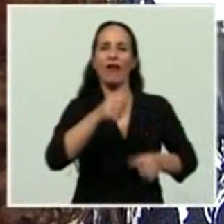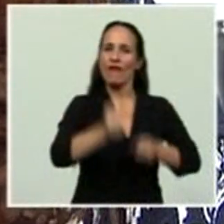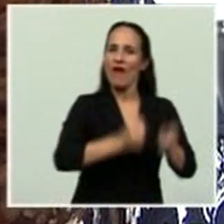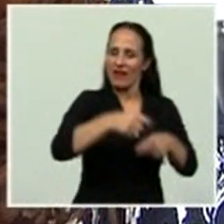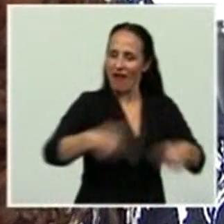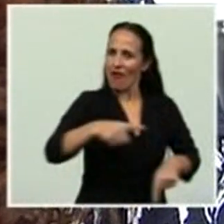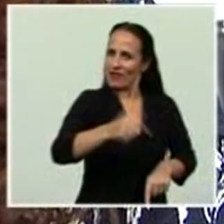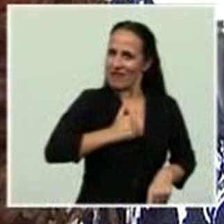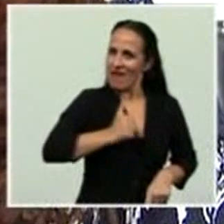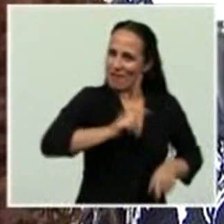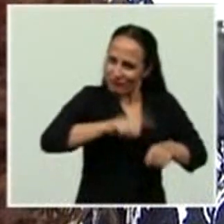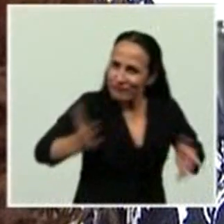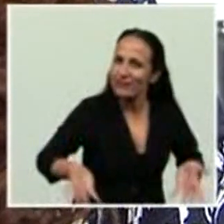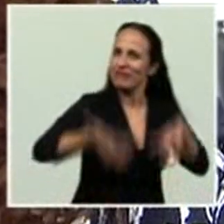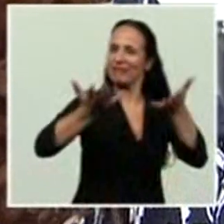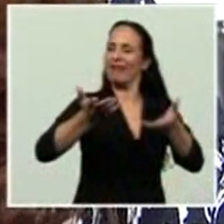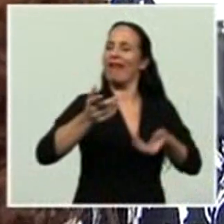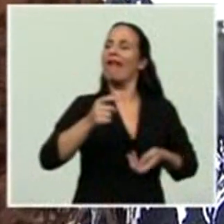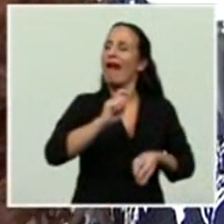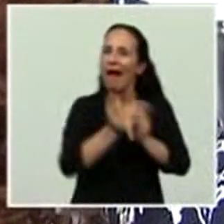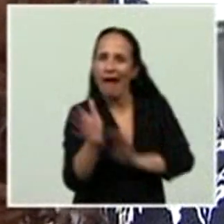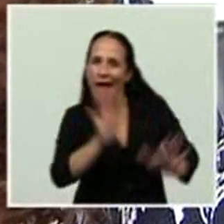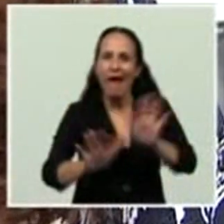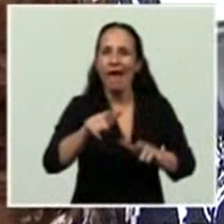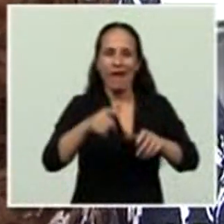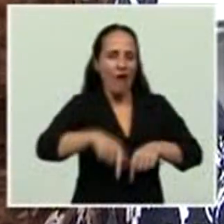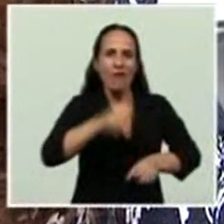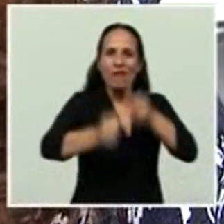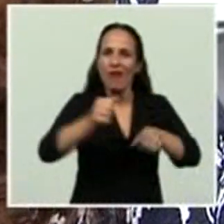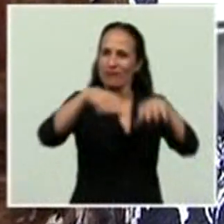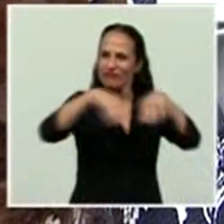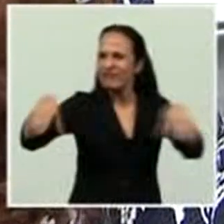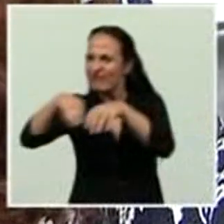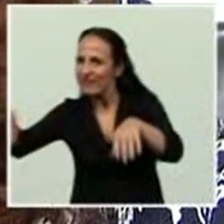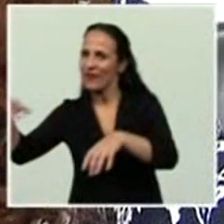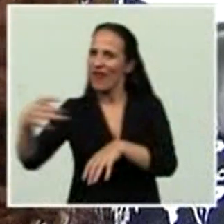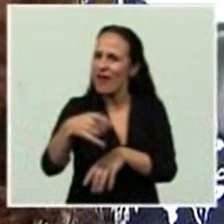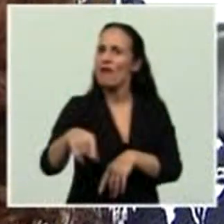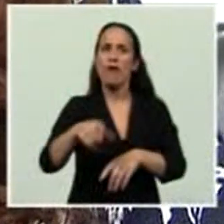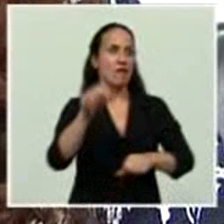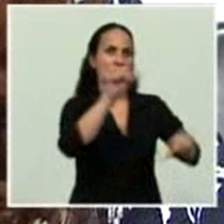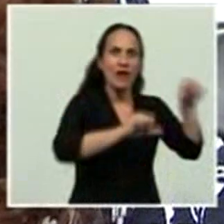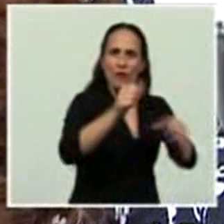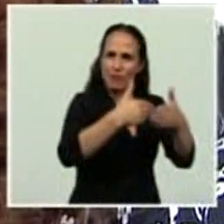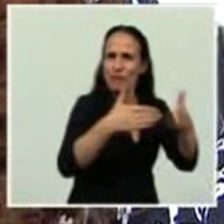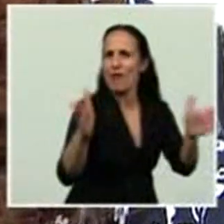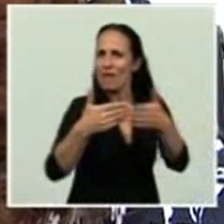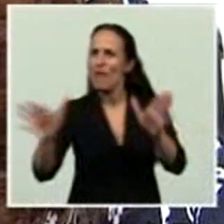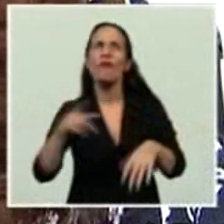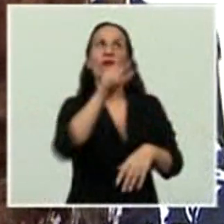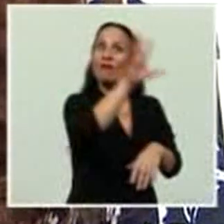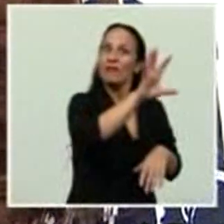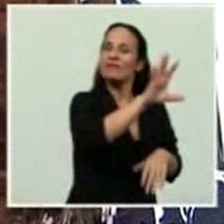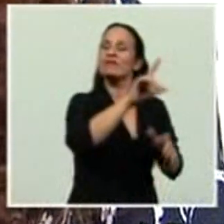militares revitalizada reconstruida y construyendo vagones con inaugurando laboratorios en nuestra querida San Miguel